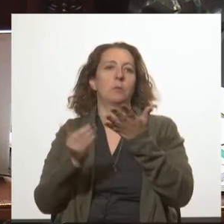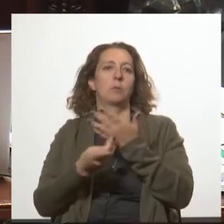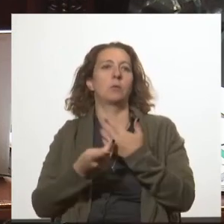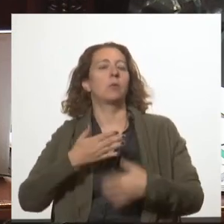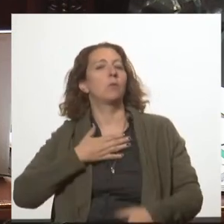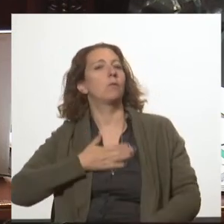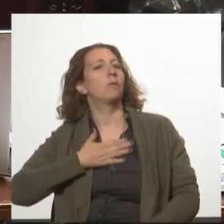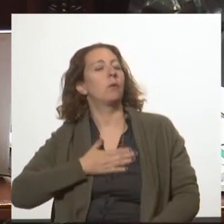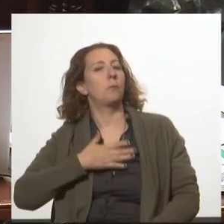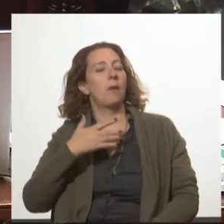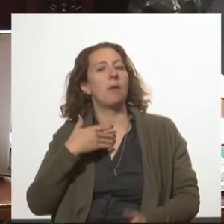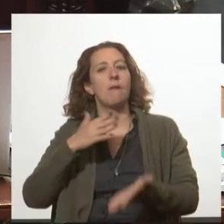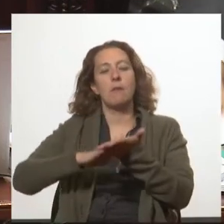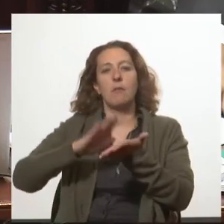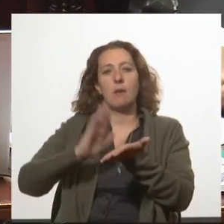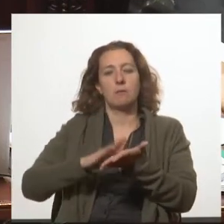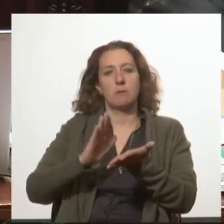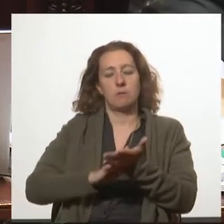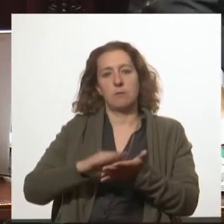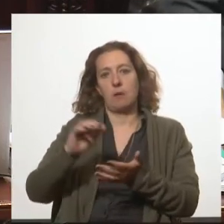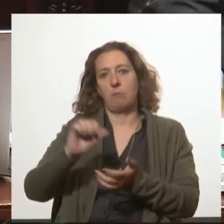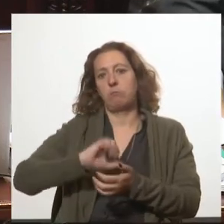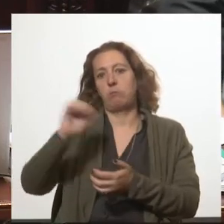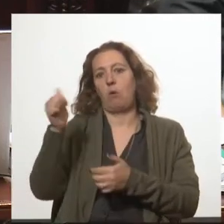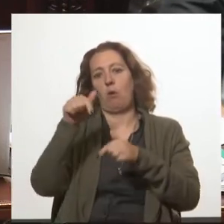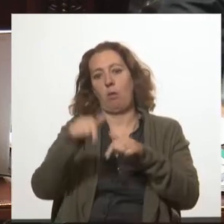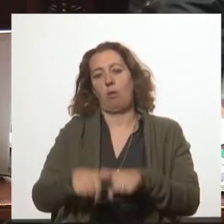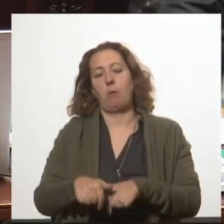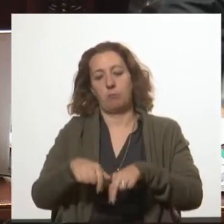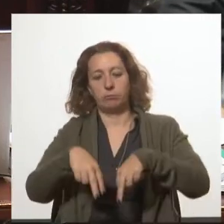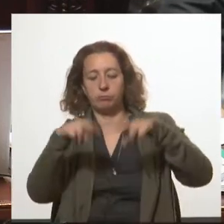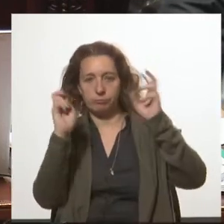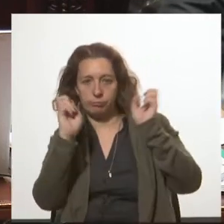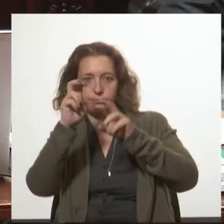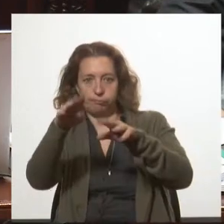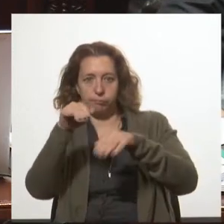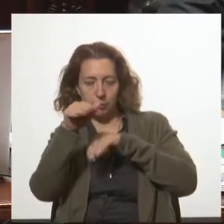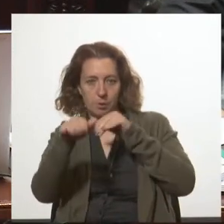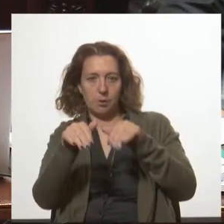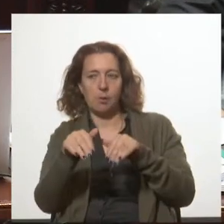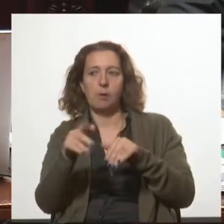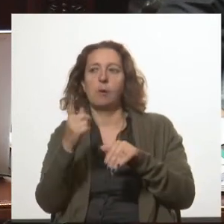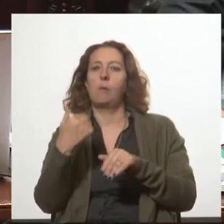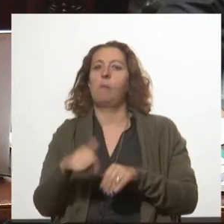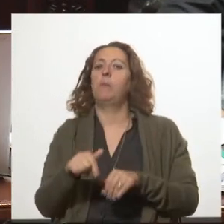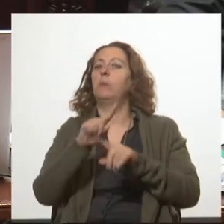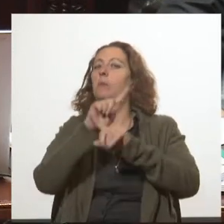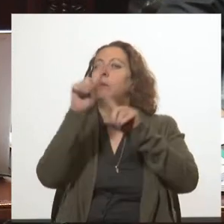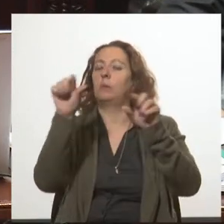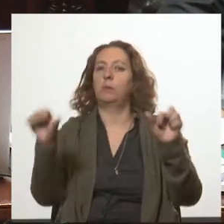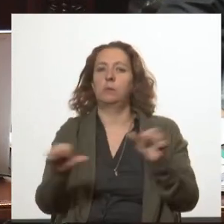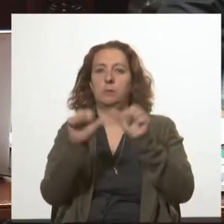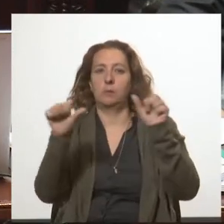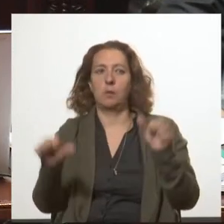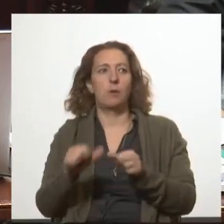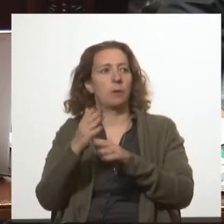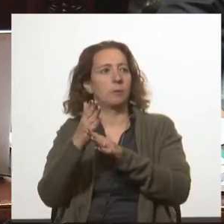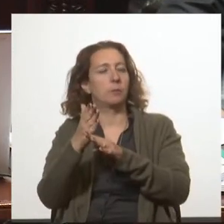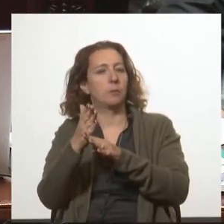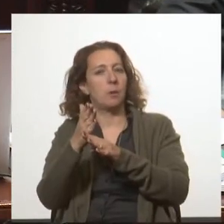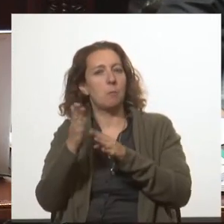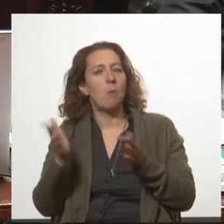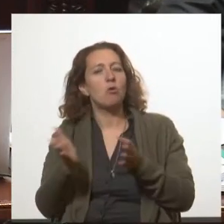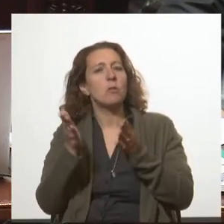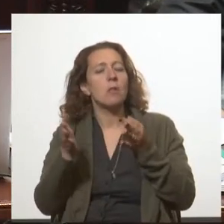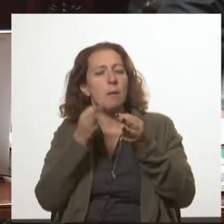evidencia lograda por el auditor externo como se ha expresado en esta resolución el hecho de no haber motivado debidamente los actos